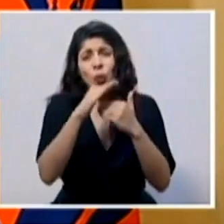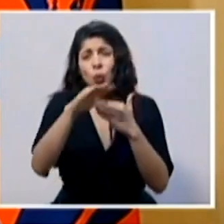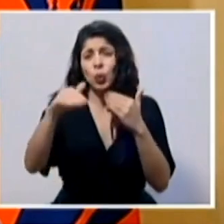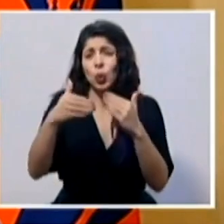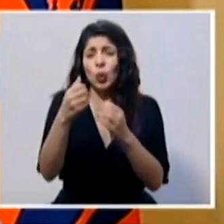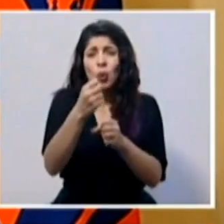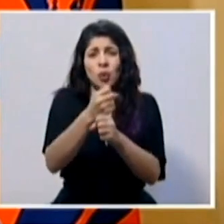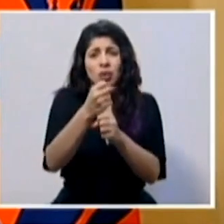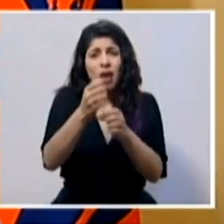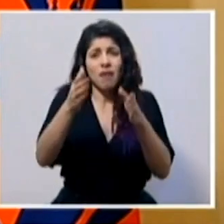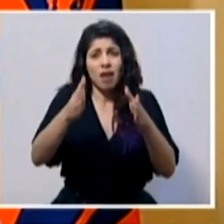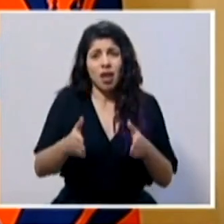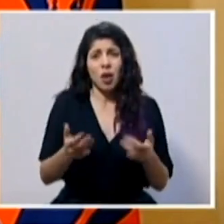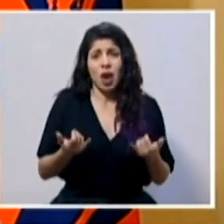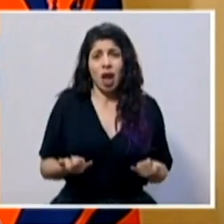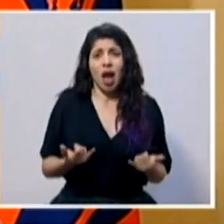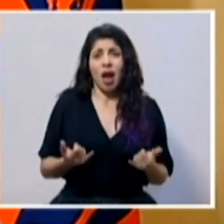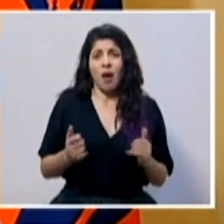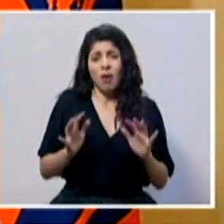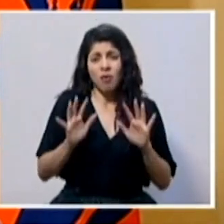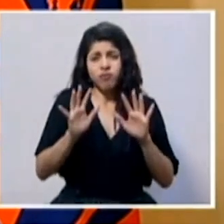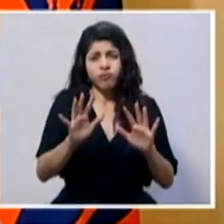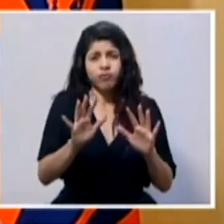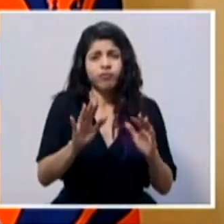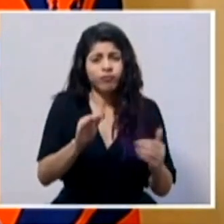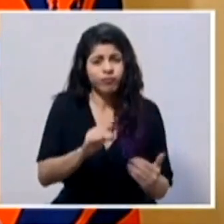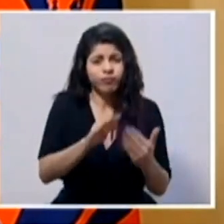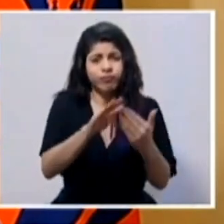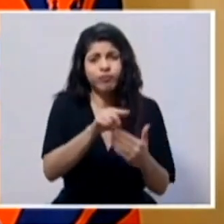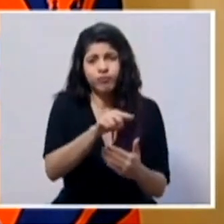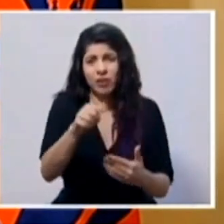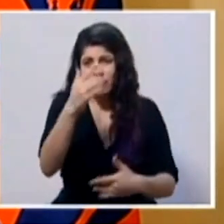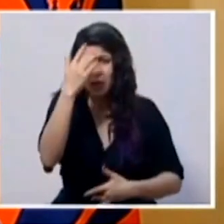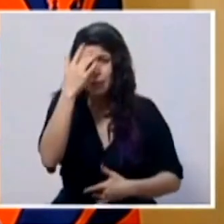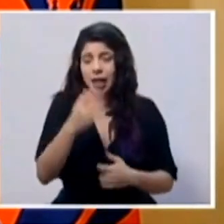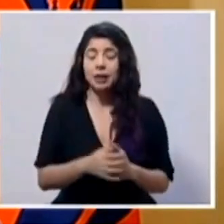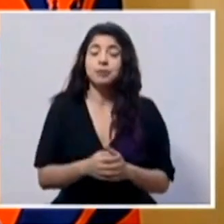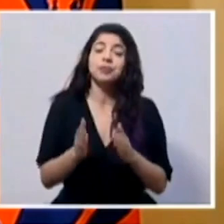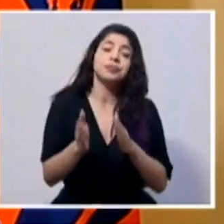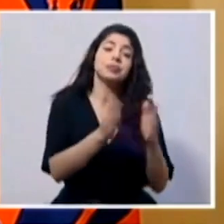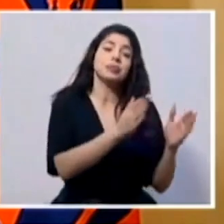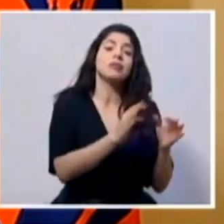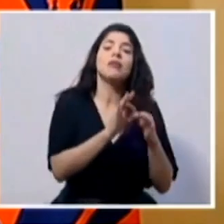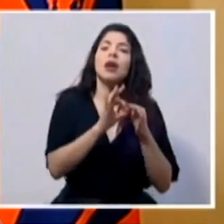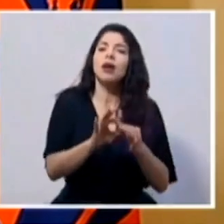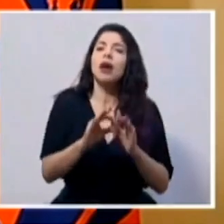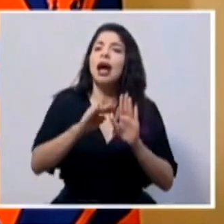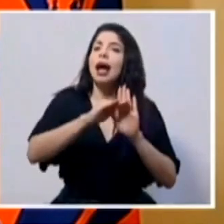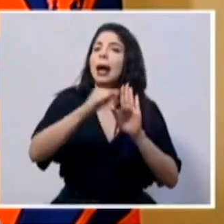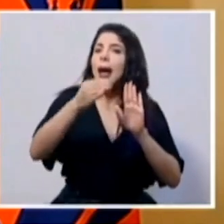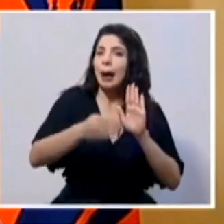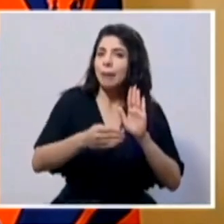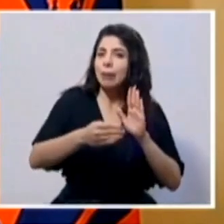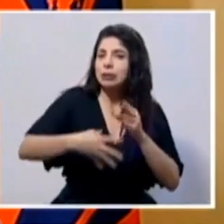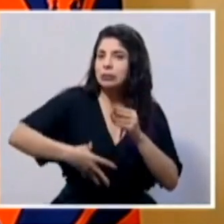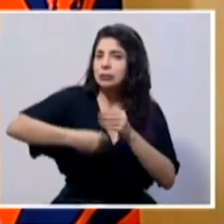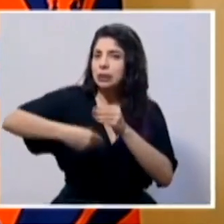funcionarios que están trabajando en la línea de batalla. Con respecto a la ampliación de las camas,